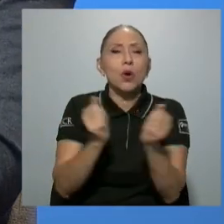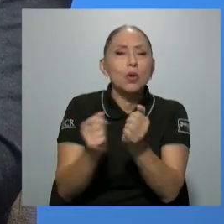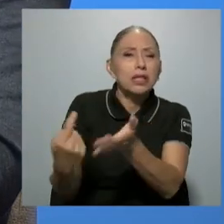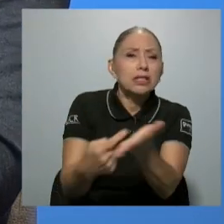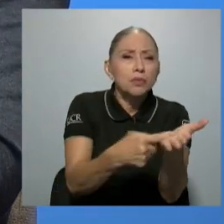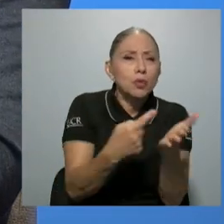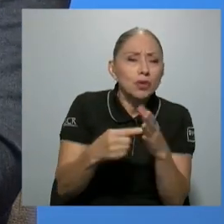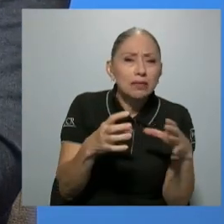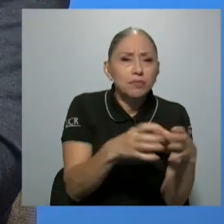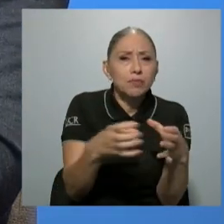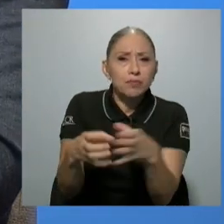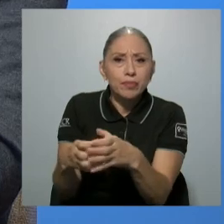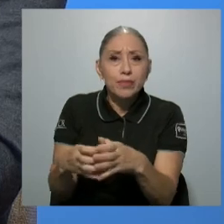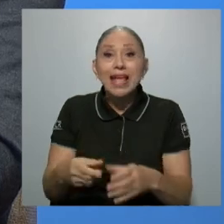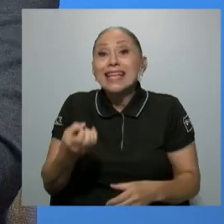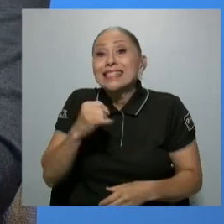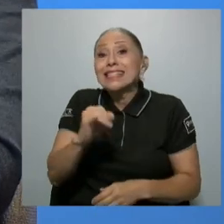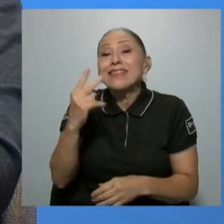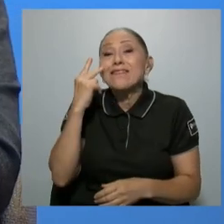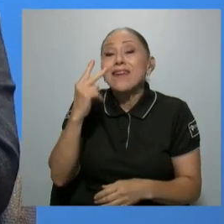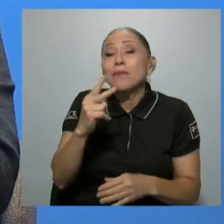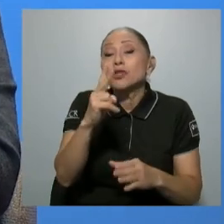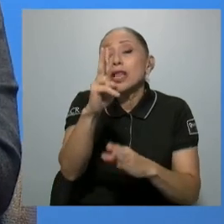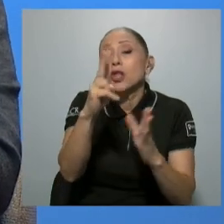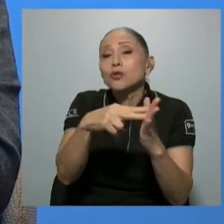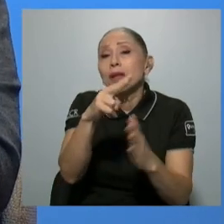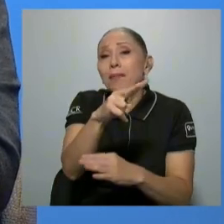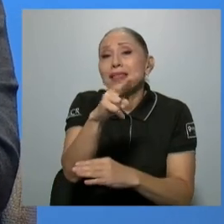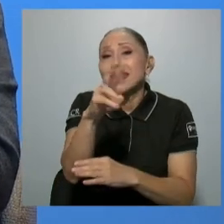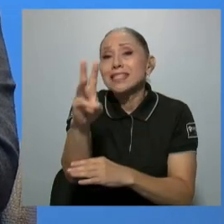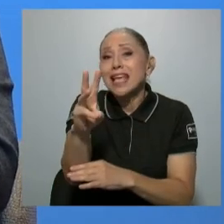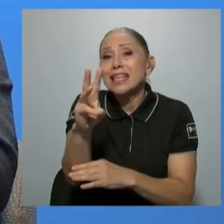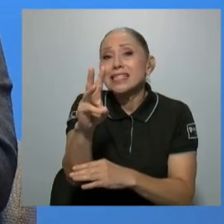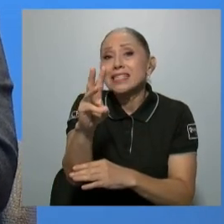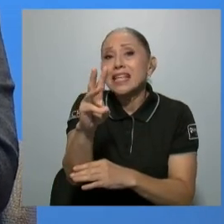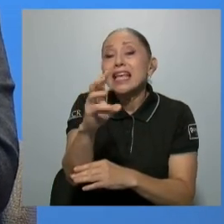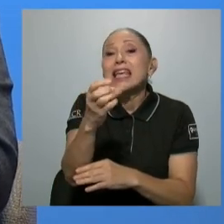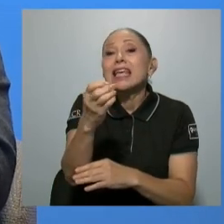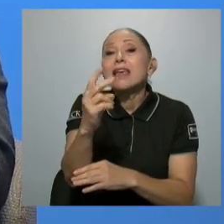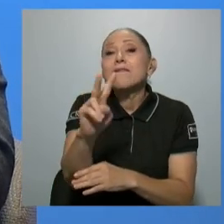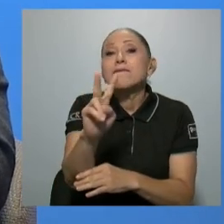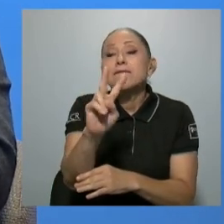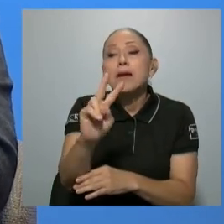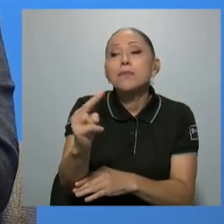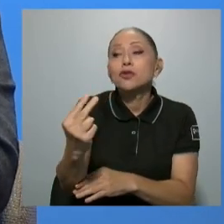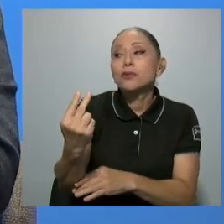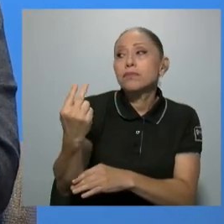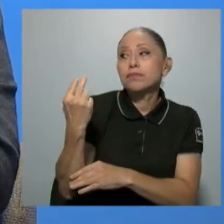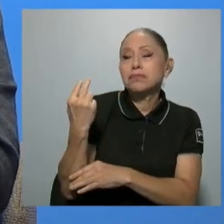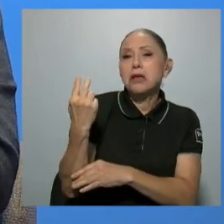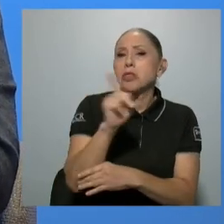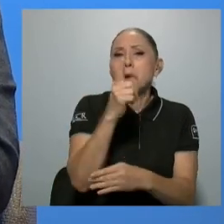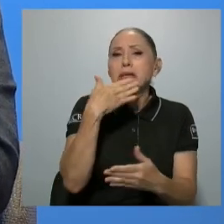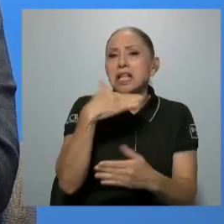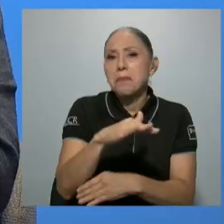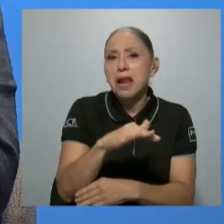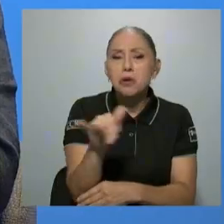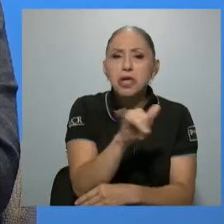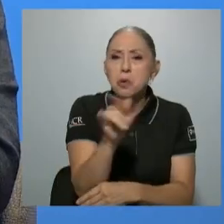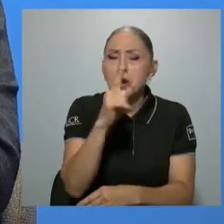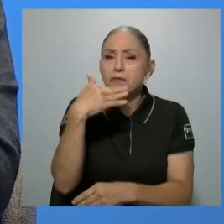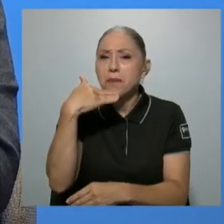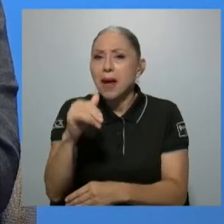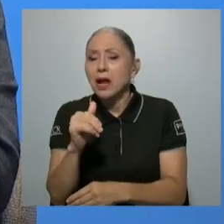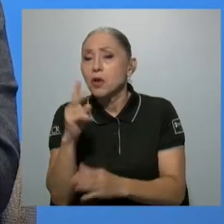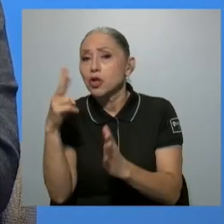te apuesto, cuando lo veamos en retrospectiva, no va a estar malo probablemente, igual que no fue malo el 25 o el 24. Pero